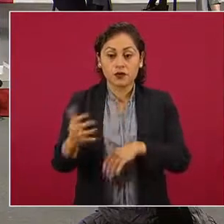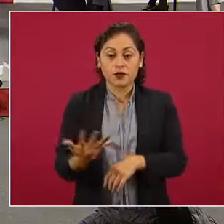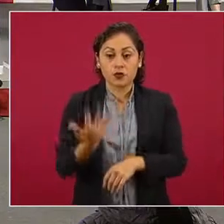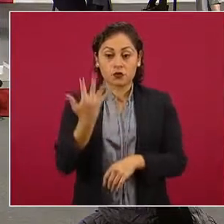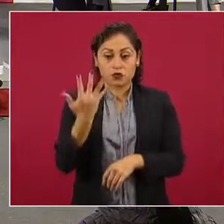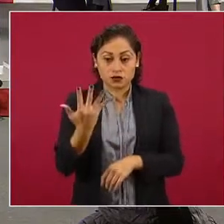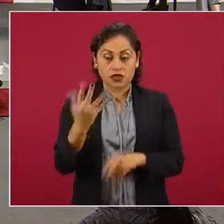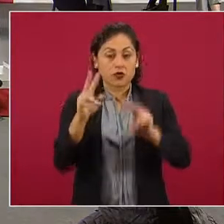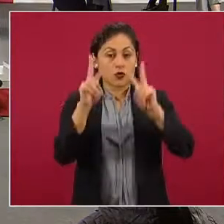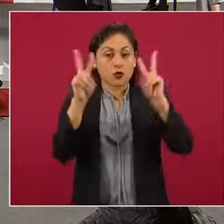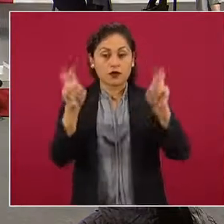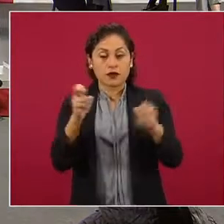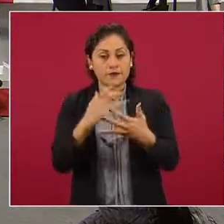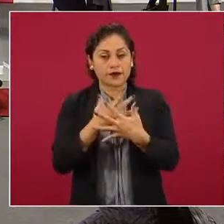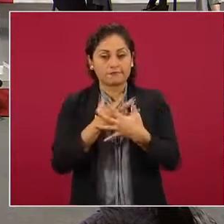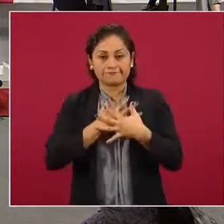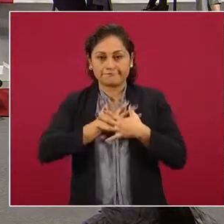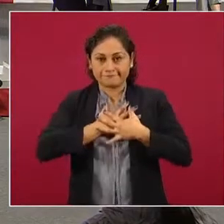del amor.